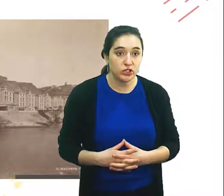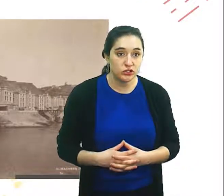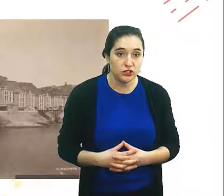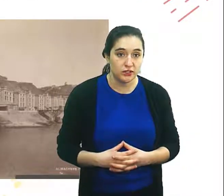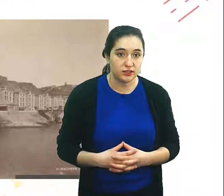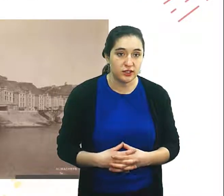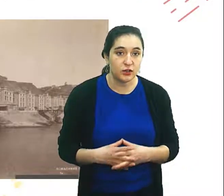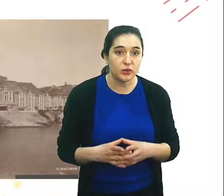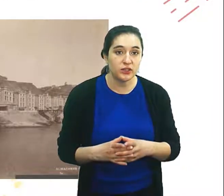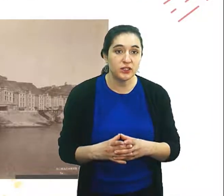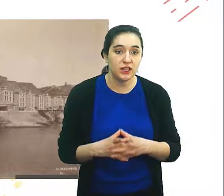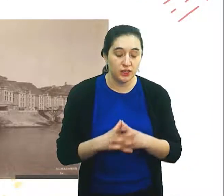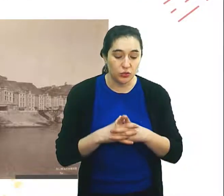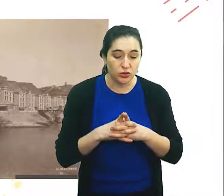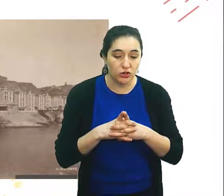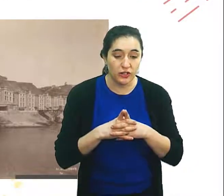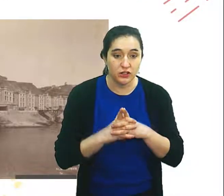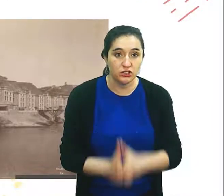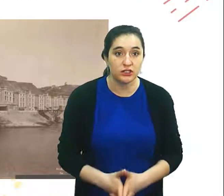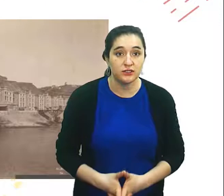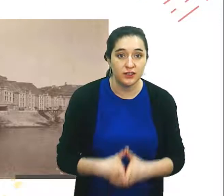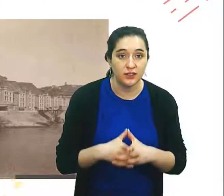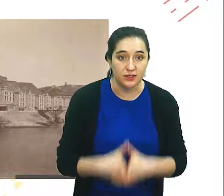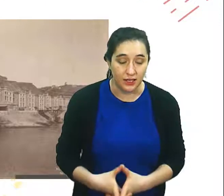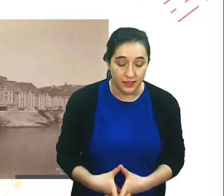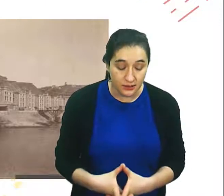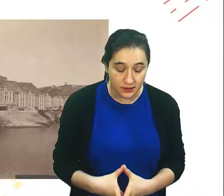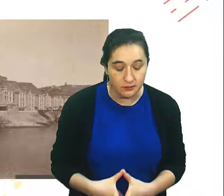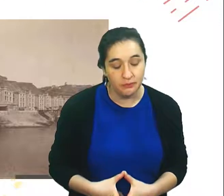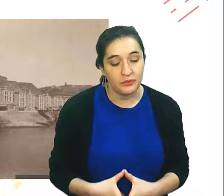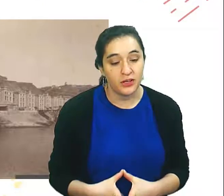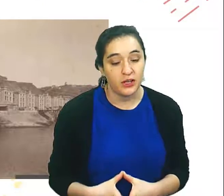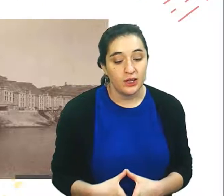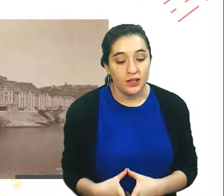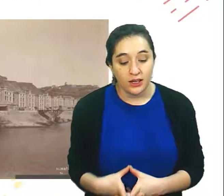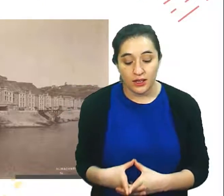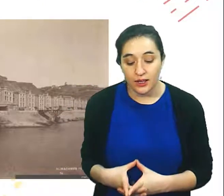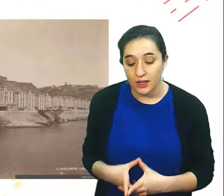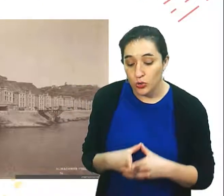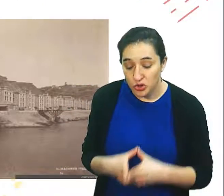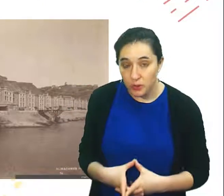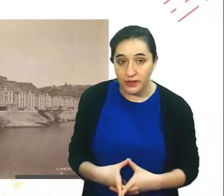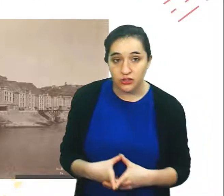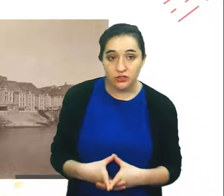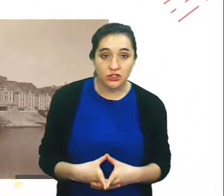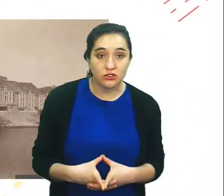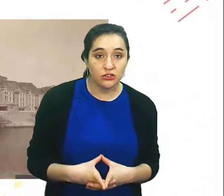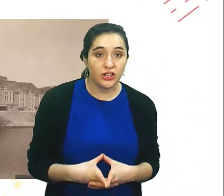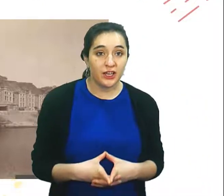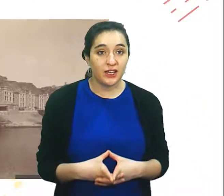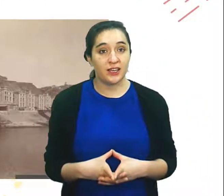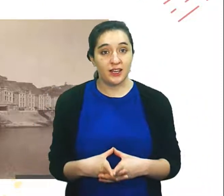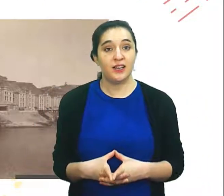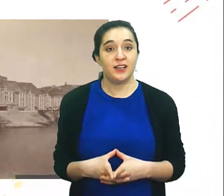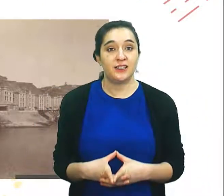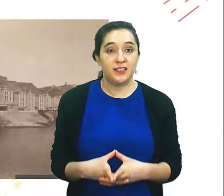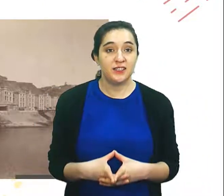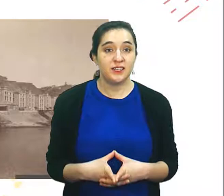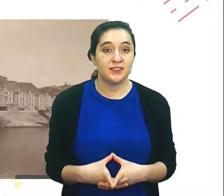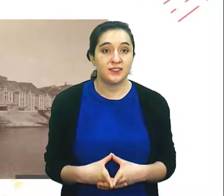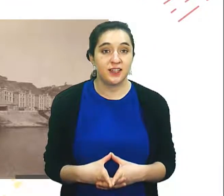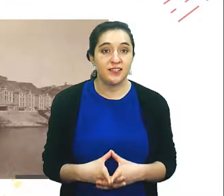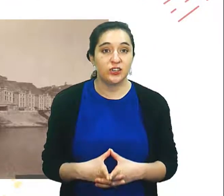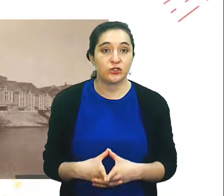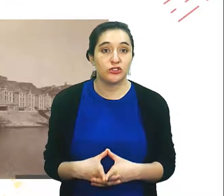estos sectores. Recuerden que uno de los objetivos trascendentales en nuestro país, sobre todo, que era la